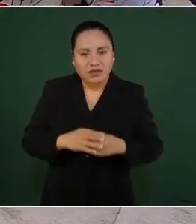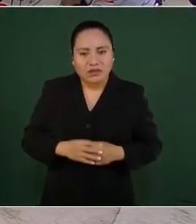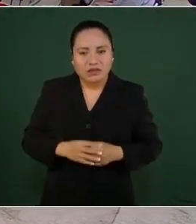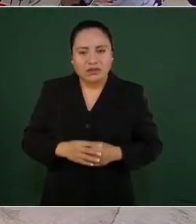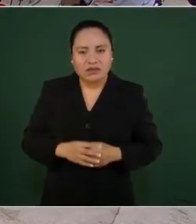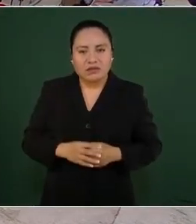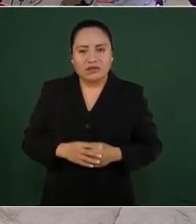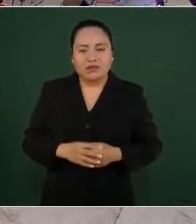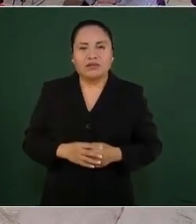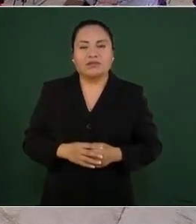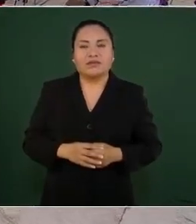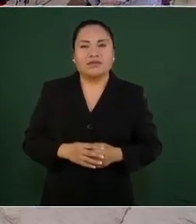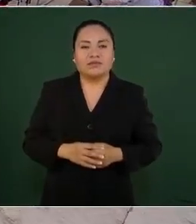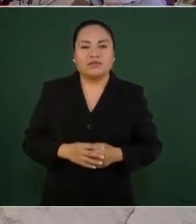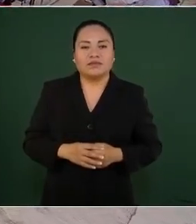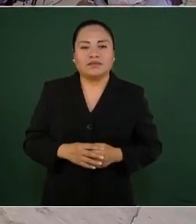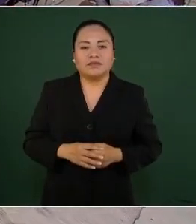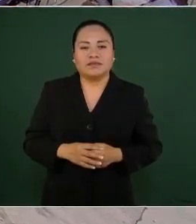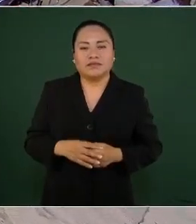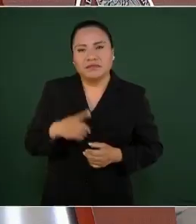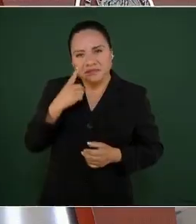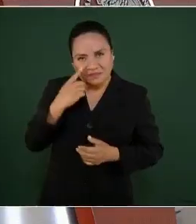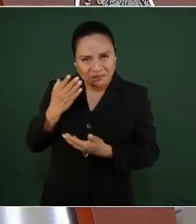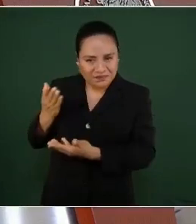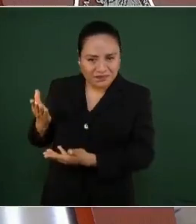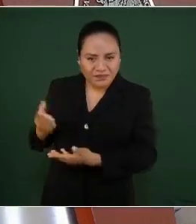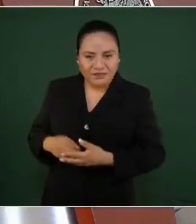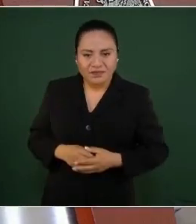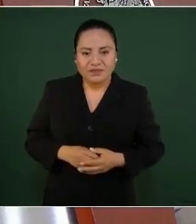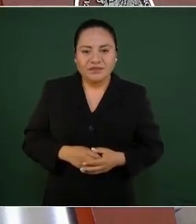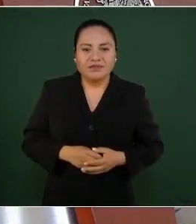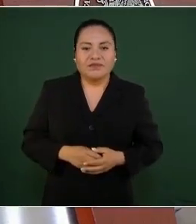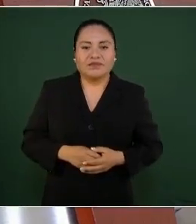seguridad. No. Miren.